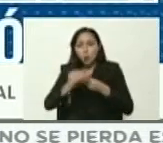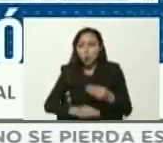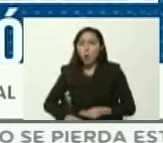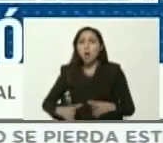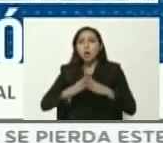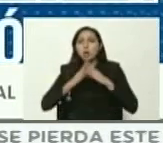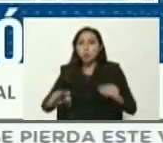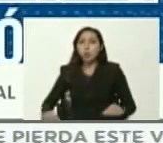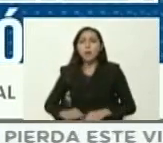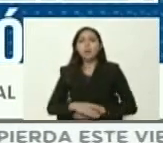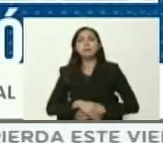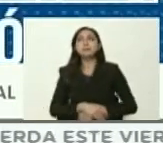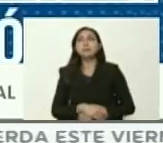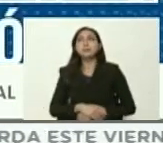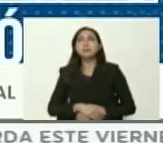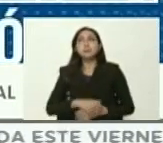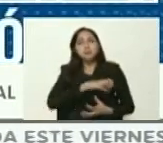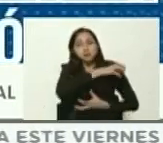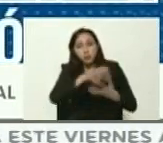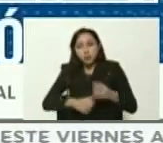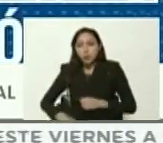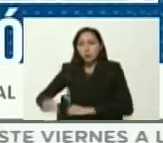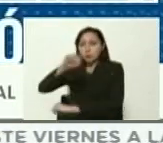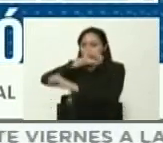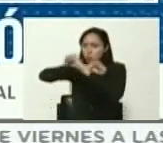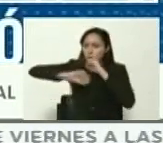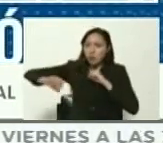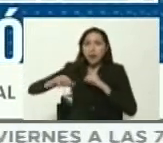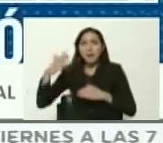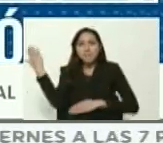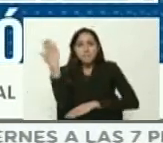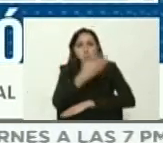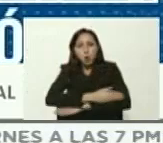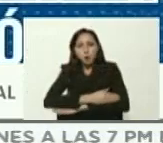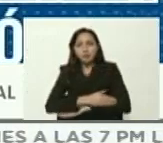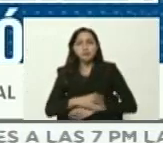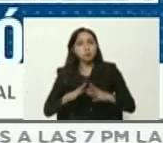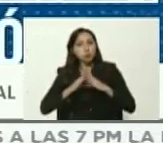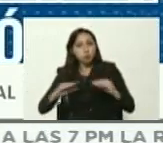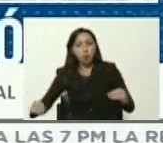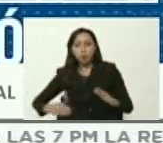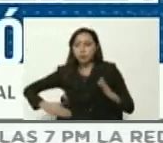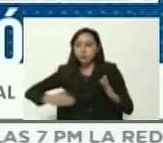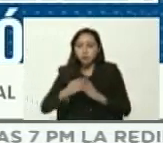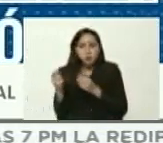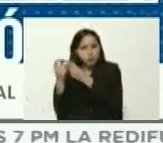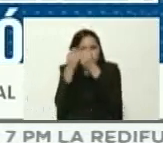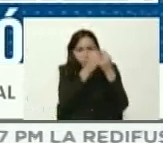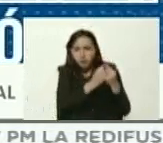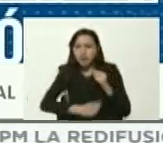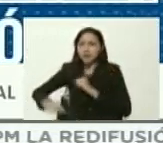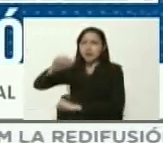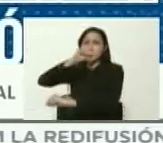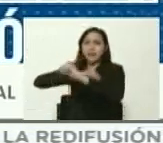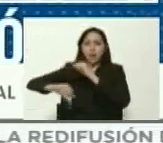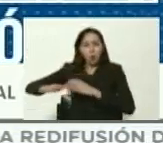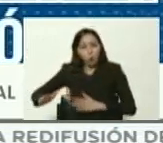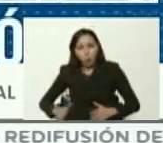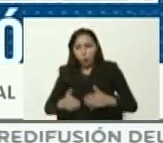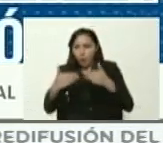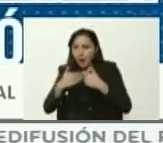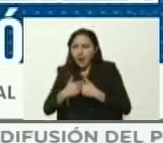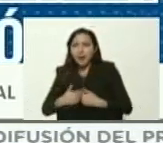dificultades y enfrentando el bloqueo y la guerra económica de frente y abriéndole camino a